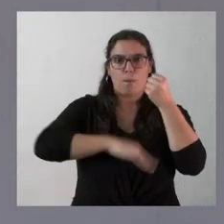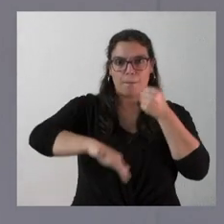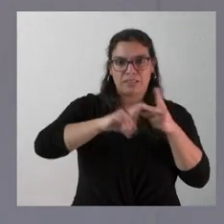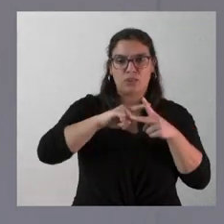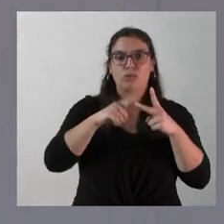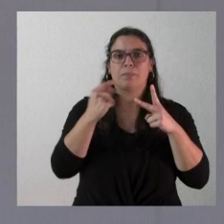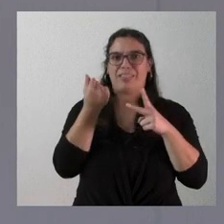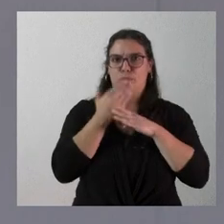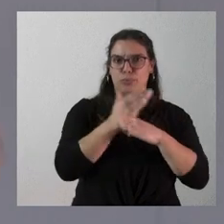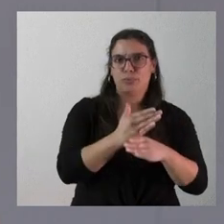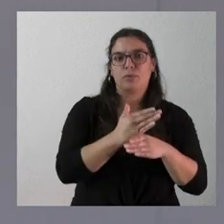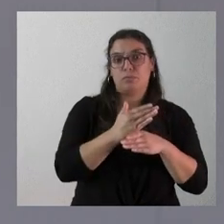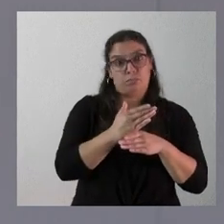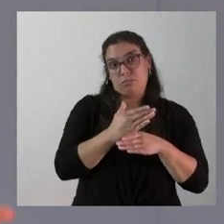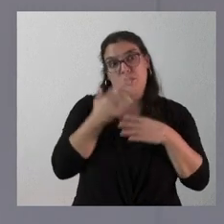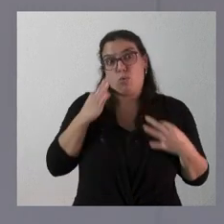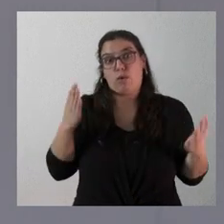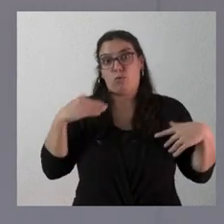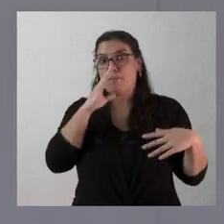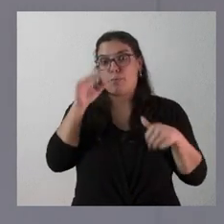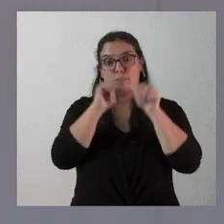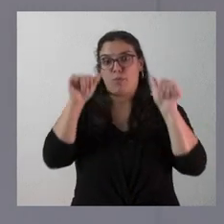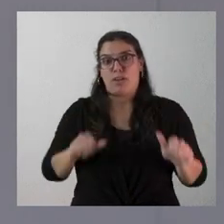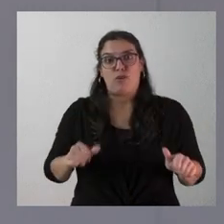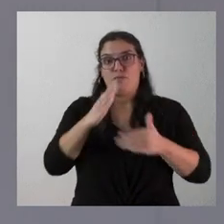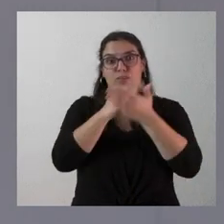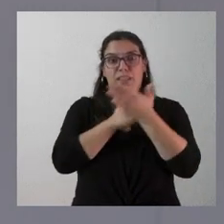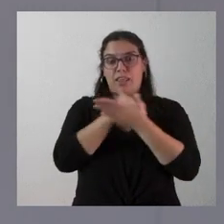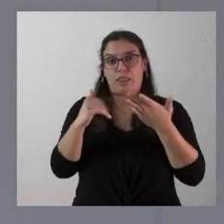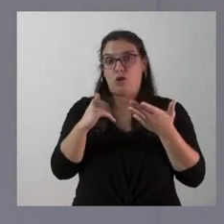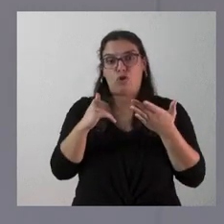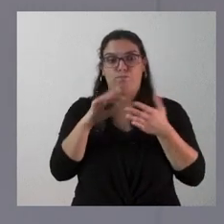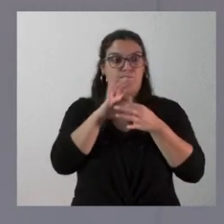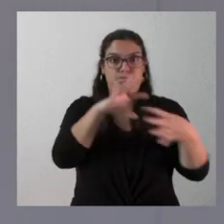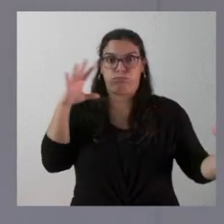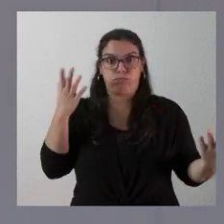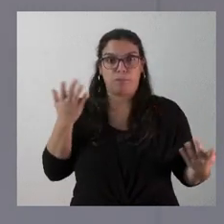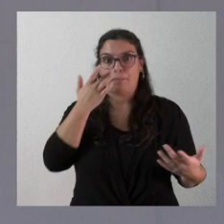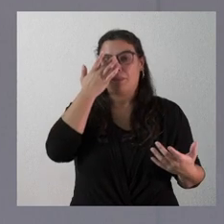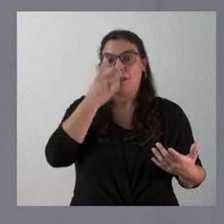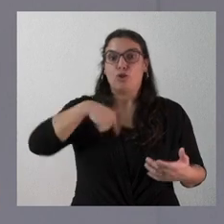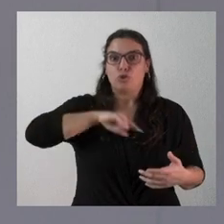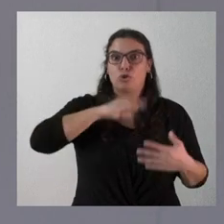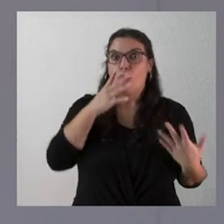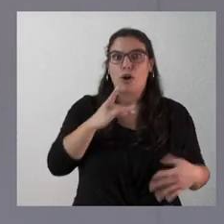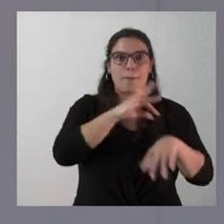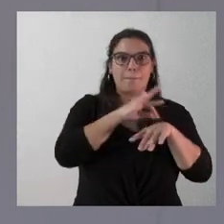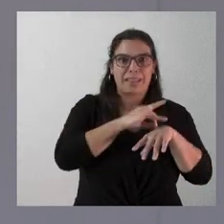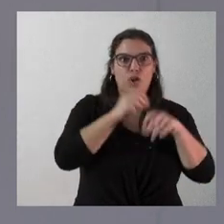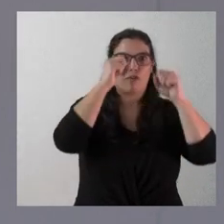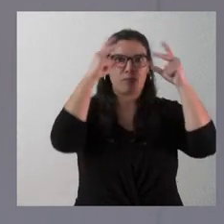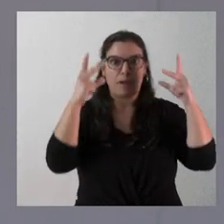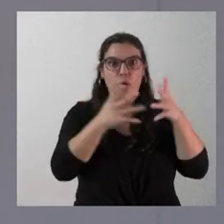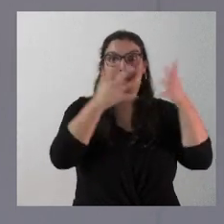que lógicamente no está asegurada porque tiene un modelo de financiación que nada tiene que ver nosotros hoy tenemos más médicos más enfermeros más